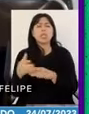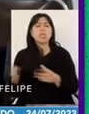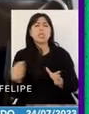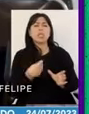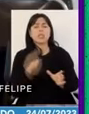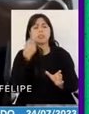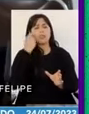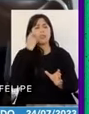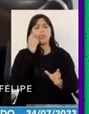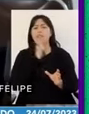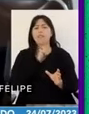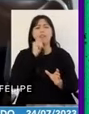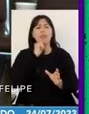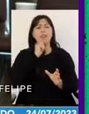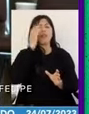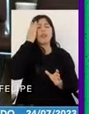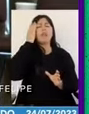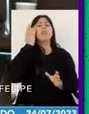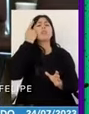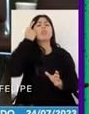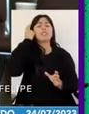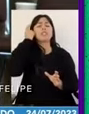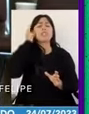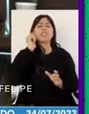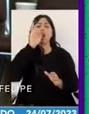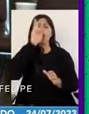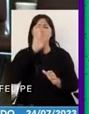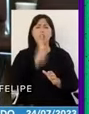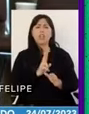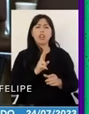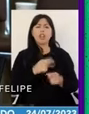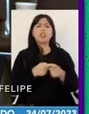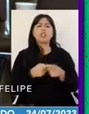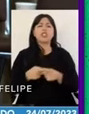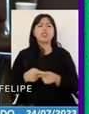humanitario, del rol social, porque también lo tenemos, es un